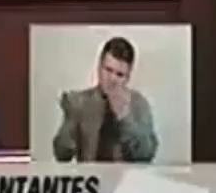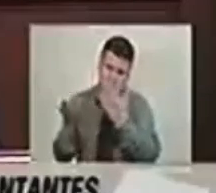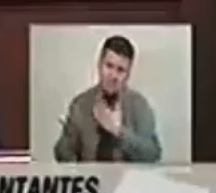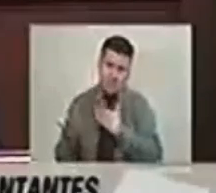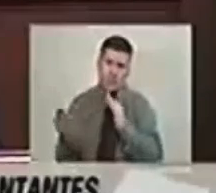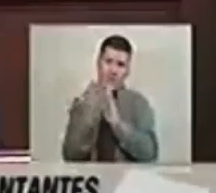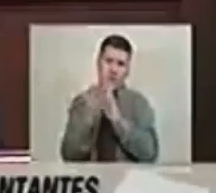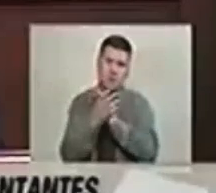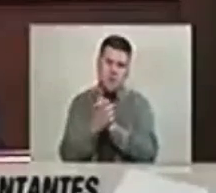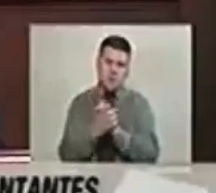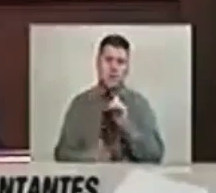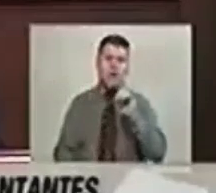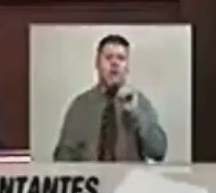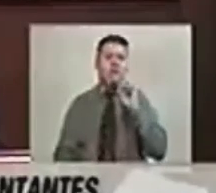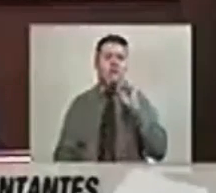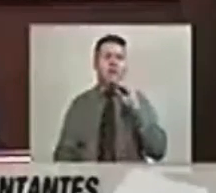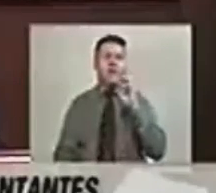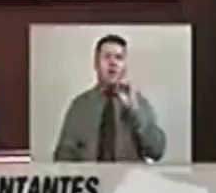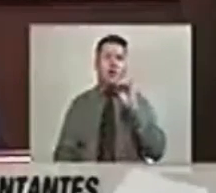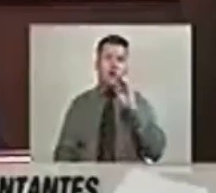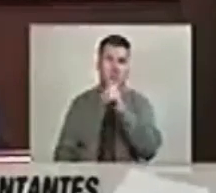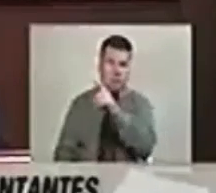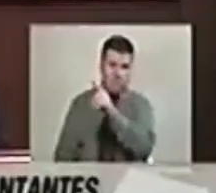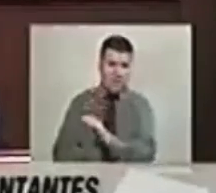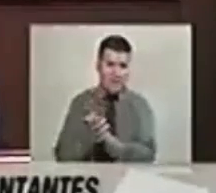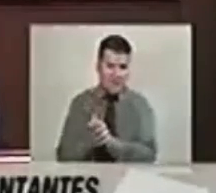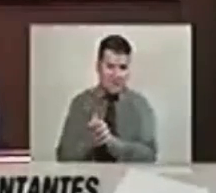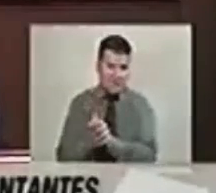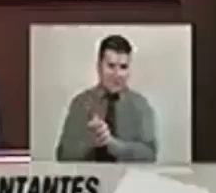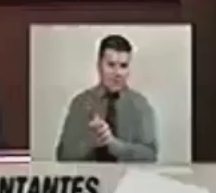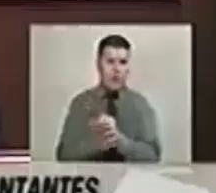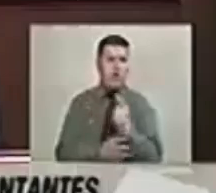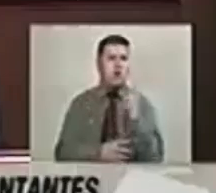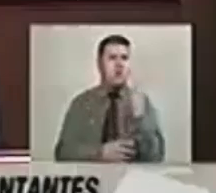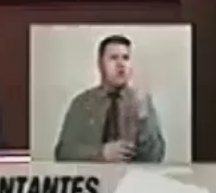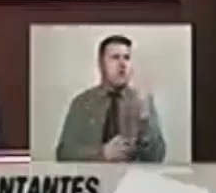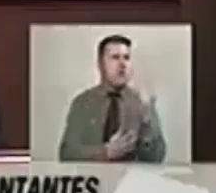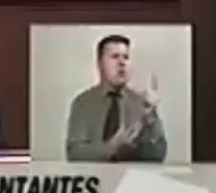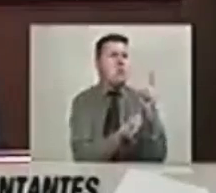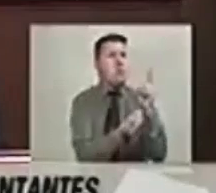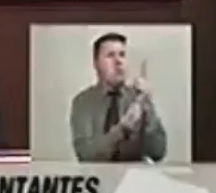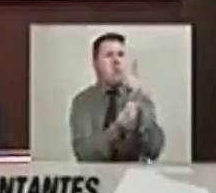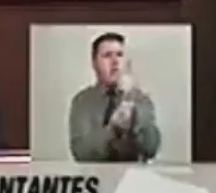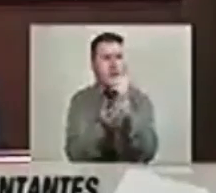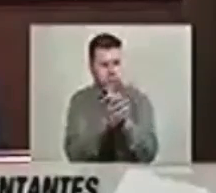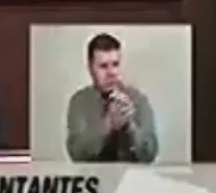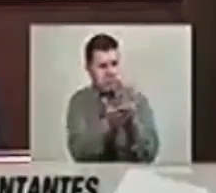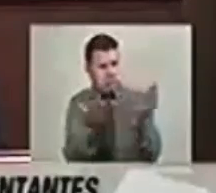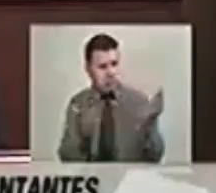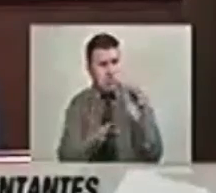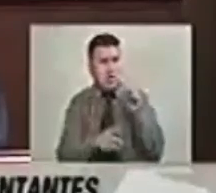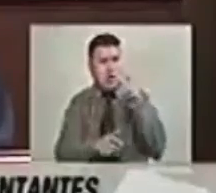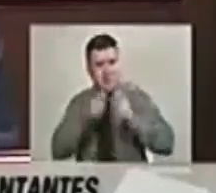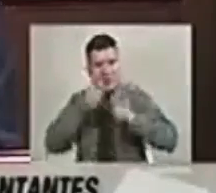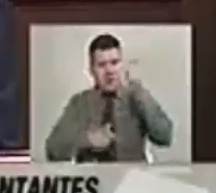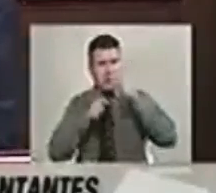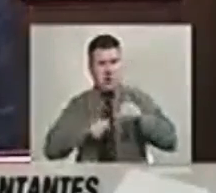también personal, Federico Hoyos, y al resto de las organizaciones políticas que hacen vida en esta Cámara de